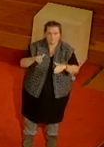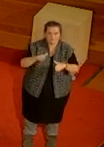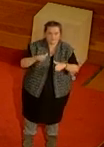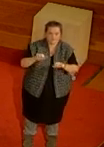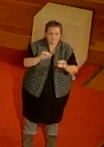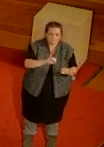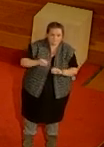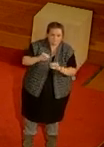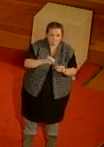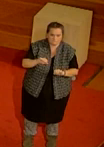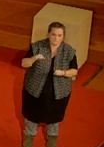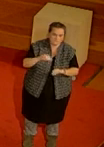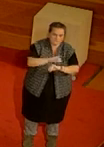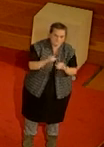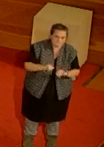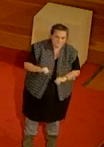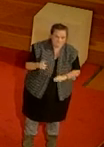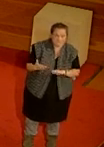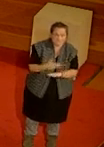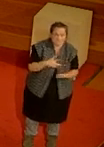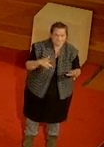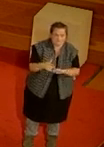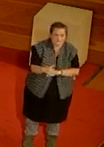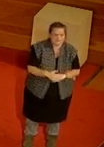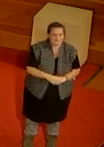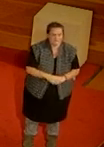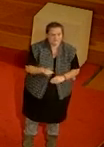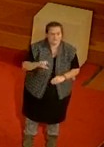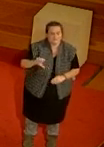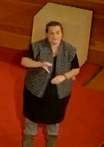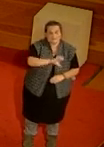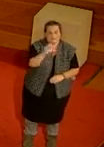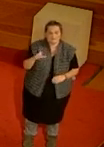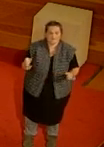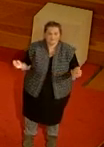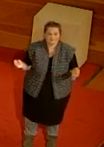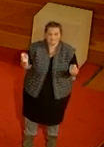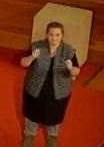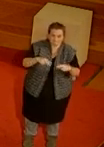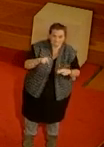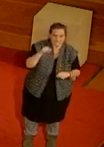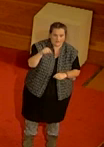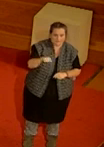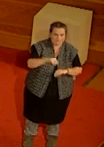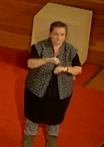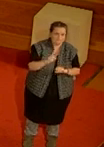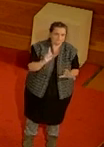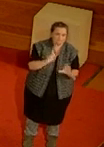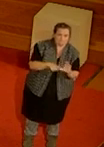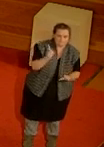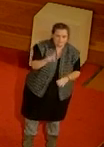prent ar eta euromed topeta zuar bada 200